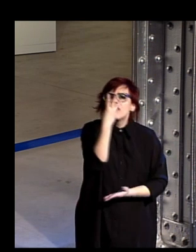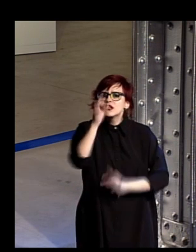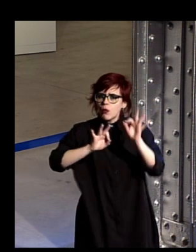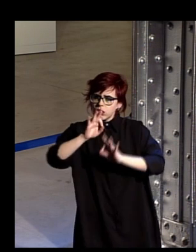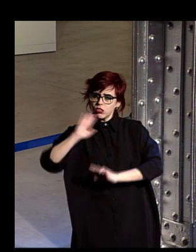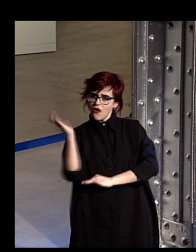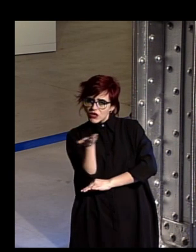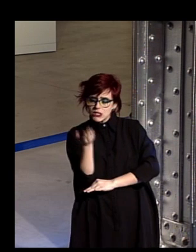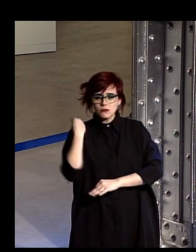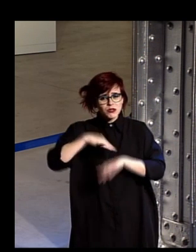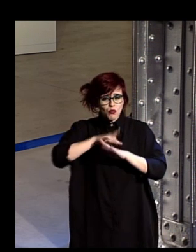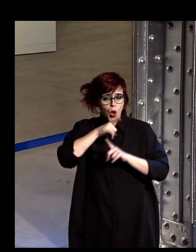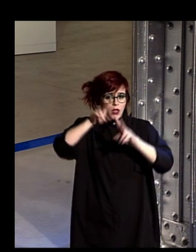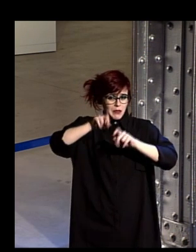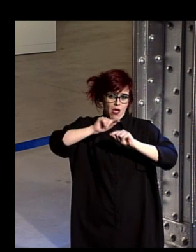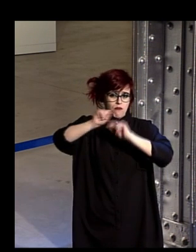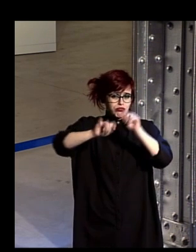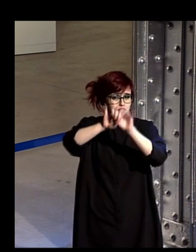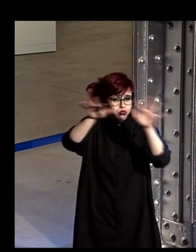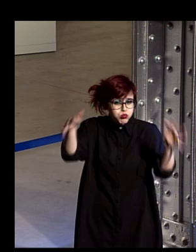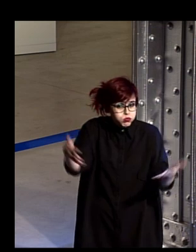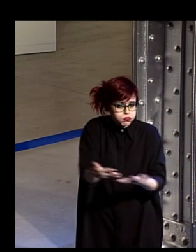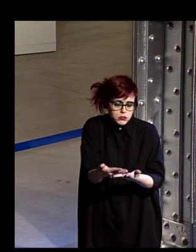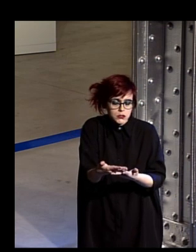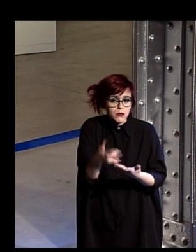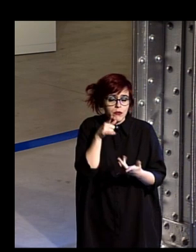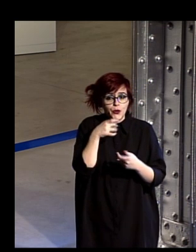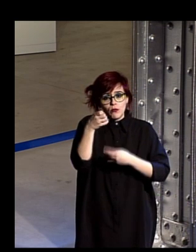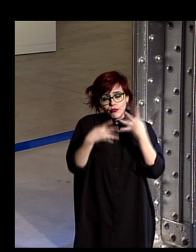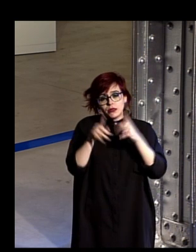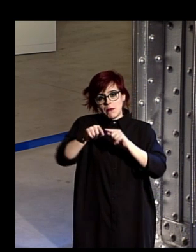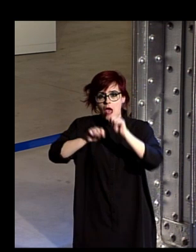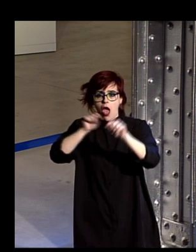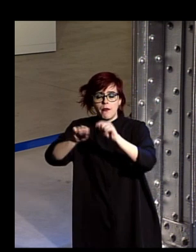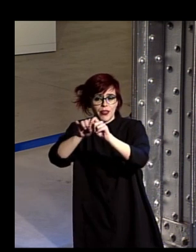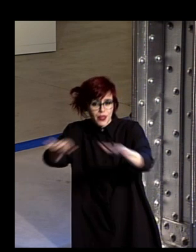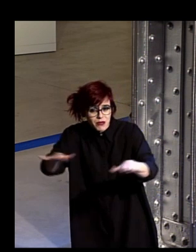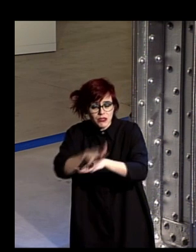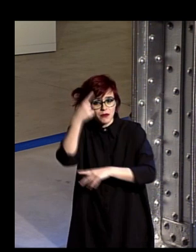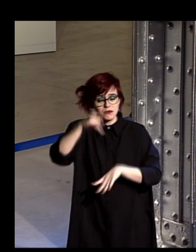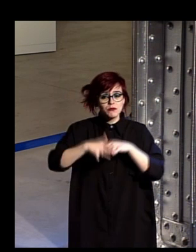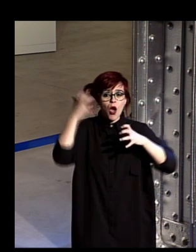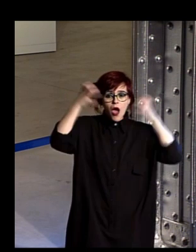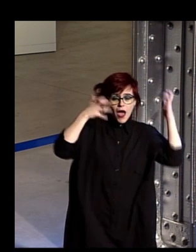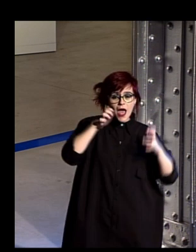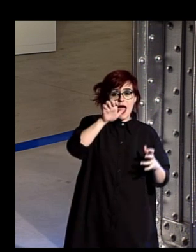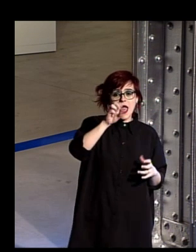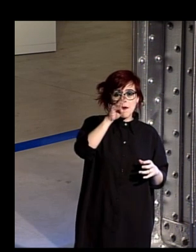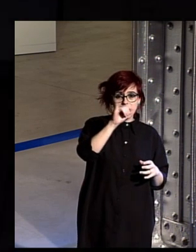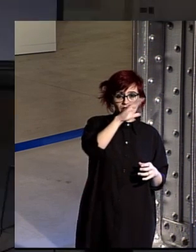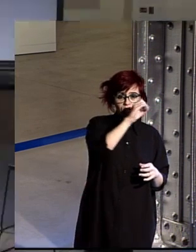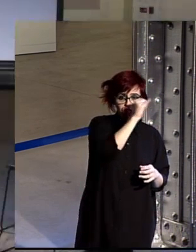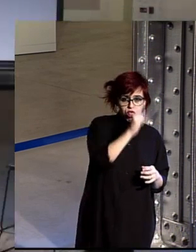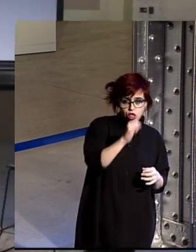humana, SARS. Podríamos hablar de muchas pandemias y, por supuesto, muchas epidemias. En el caso de los animales se llama de epizootias